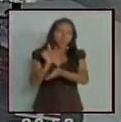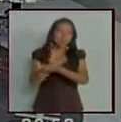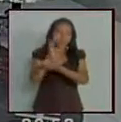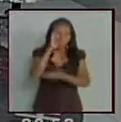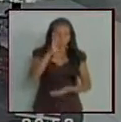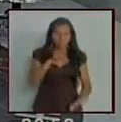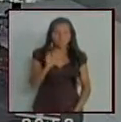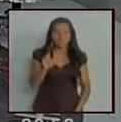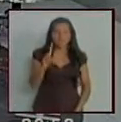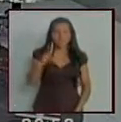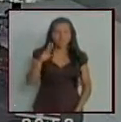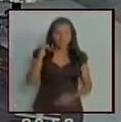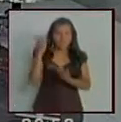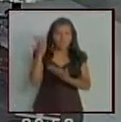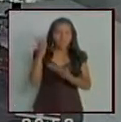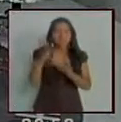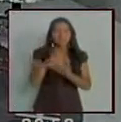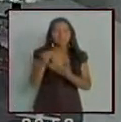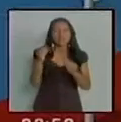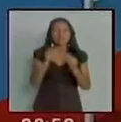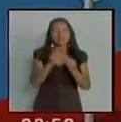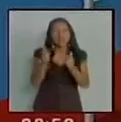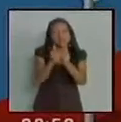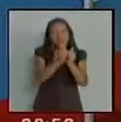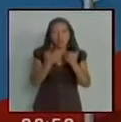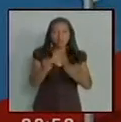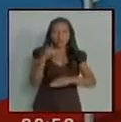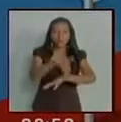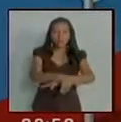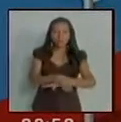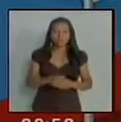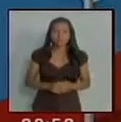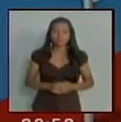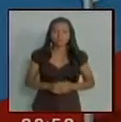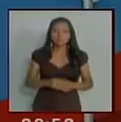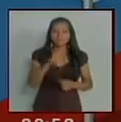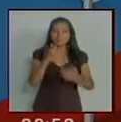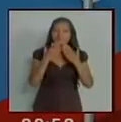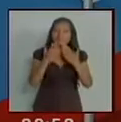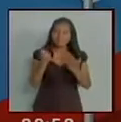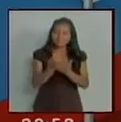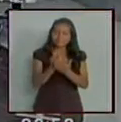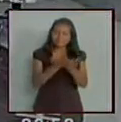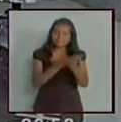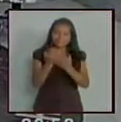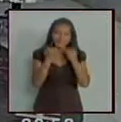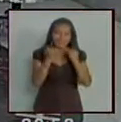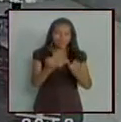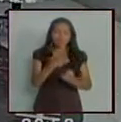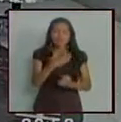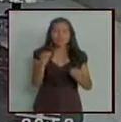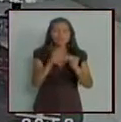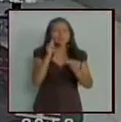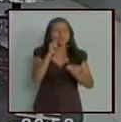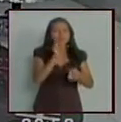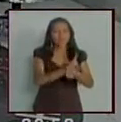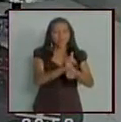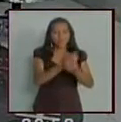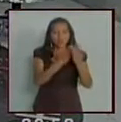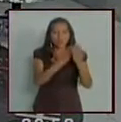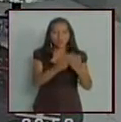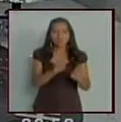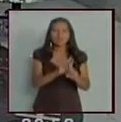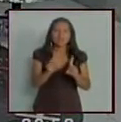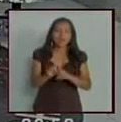Rivera, médico otorrinolaringólogo, por haber estado con nosotros esta noche. A su servicio, gracias a ustedes. Bueno, muchas gracias. Y lo propio, doctora Bernadette